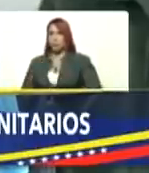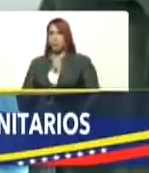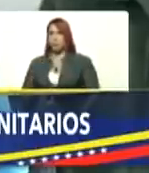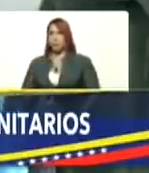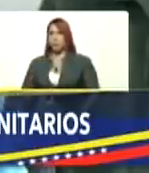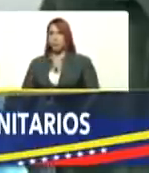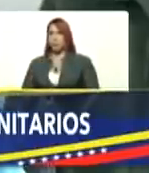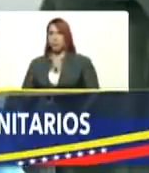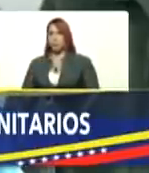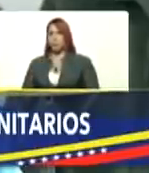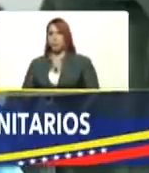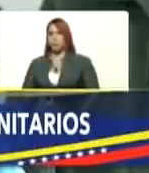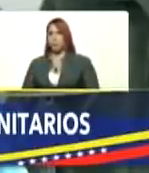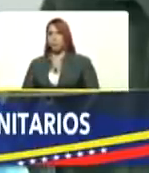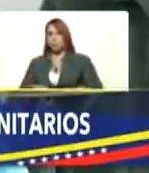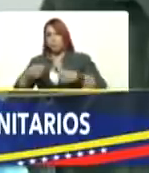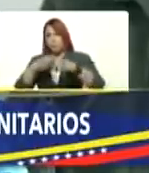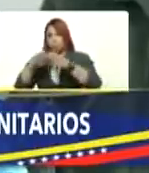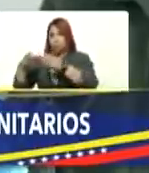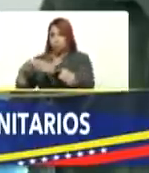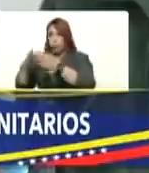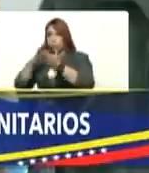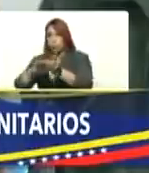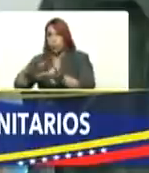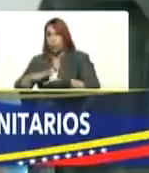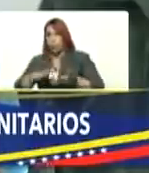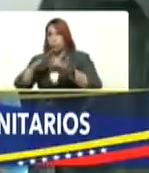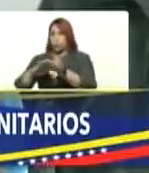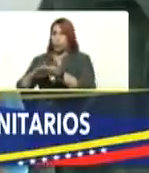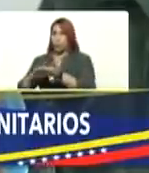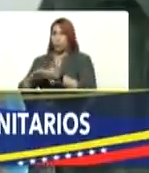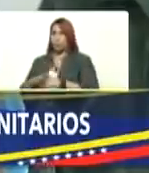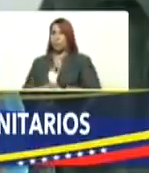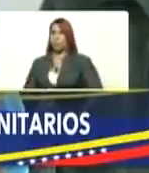con esas brigadas de soluciones. Nos tenemos